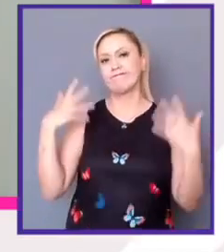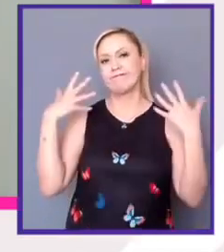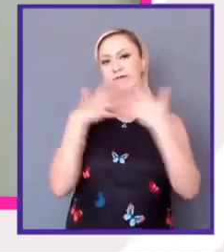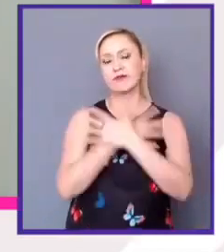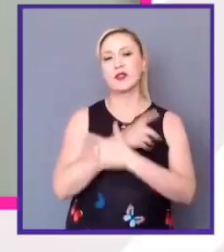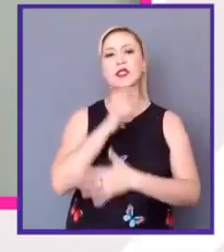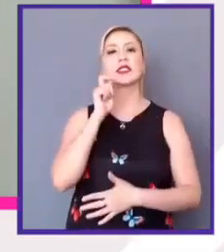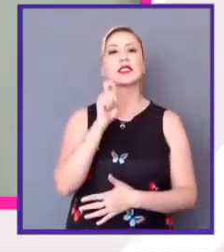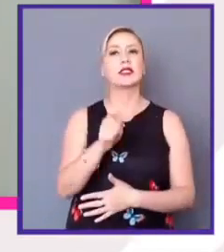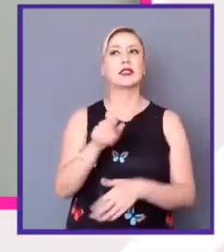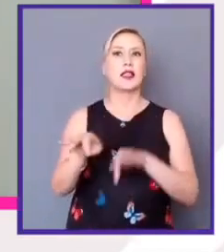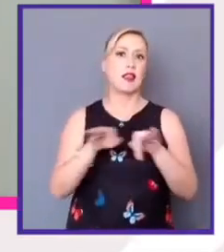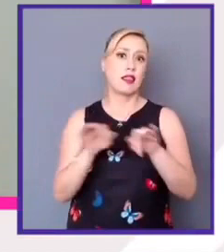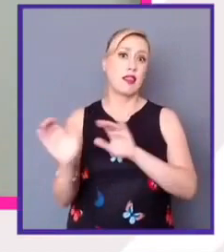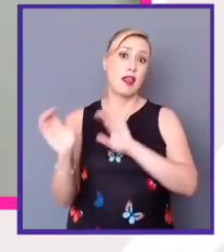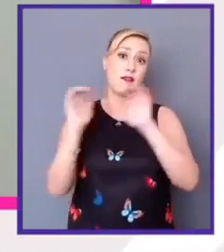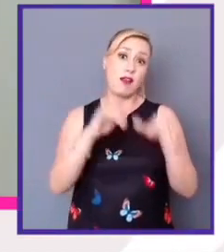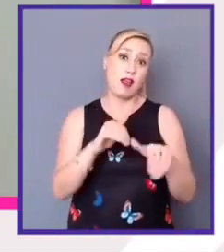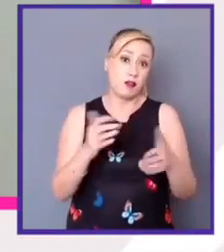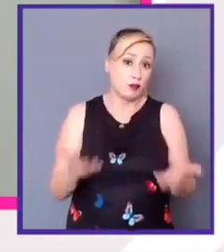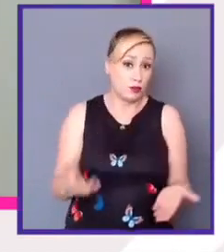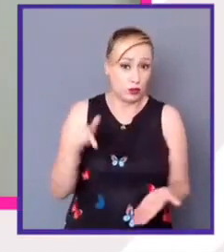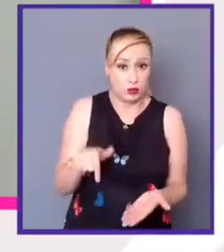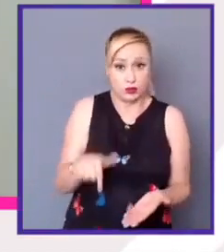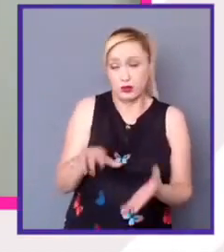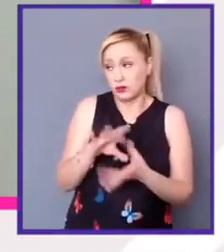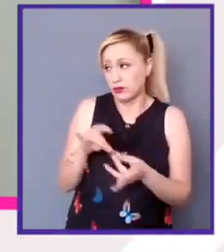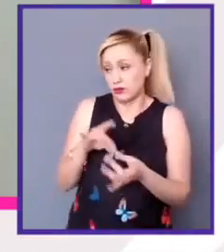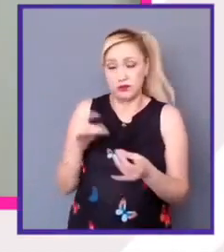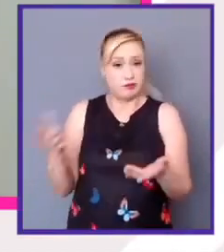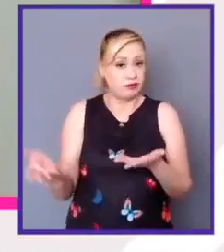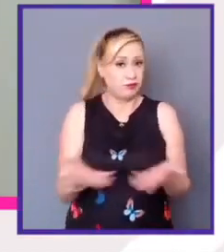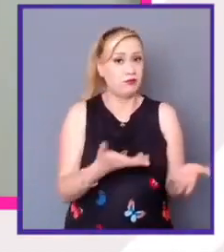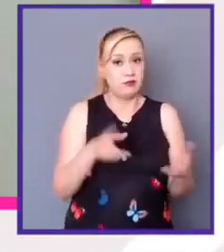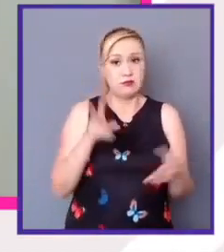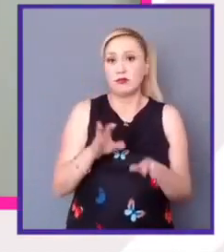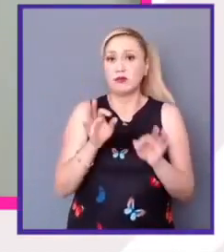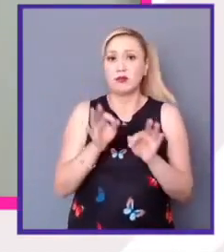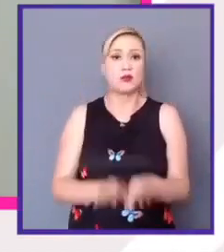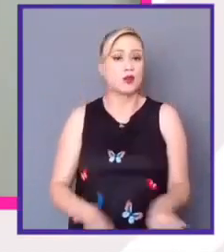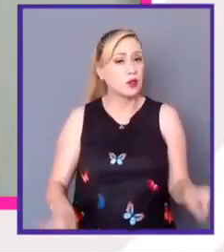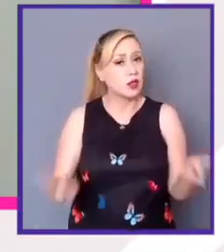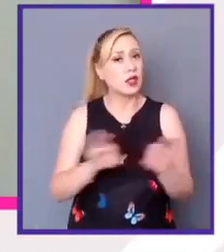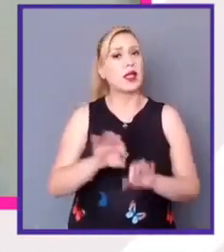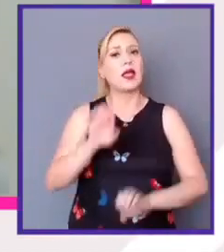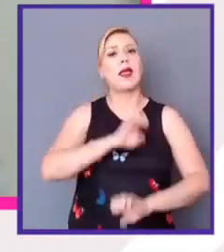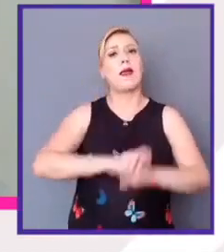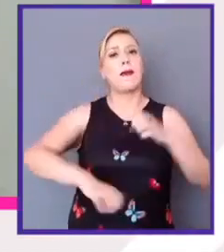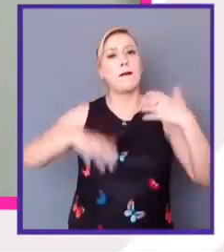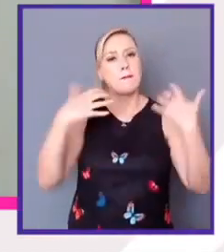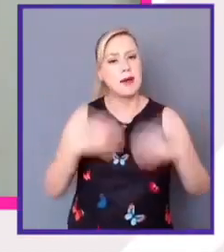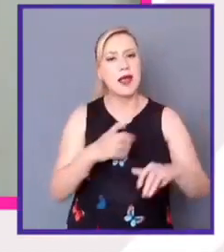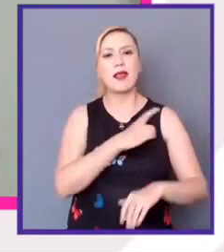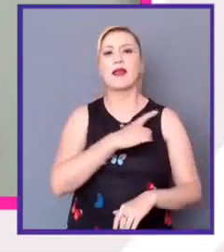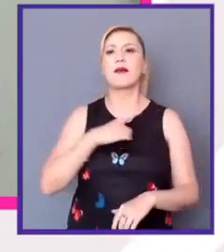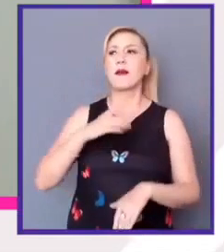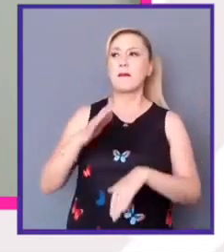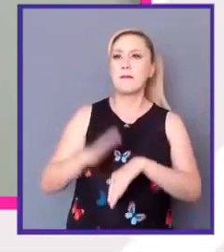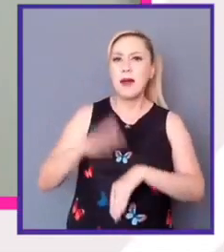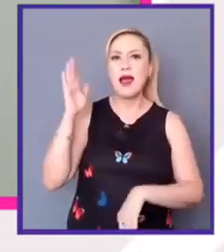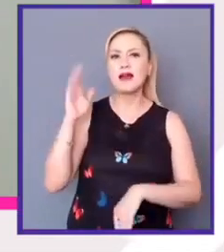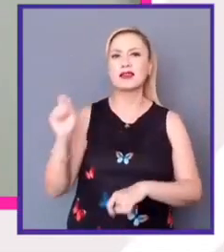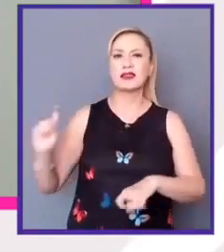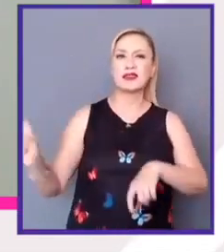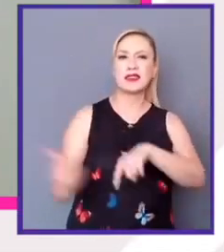un empleo. Cada vez se visualiza más la importancia de que las empresas sean más activas en el combate al